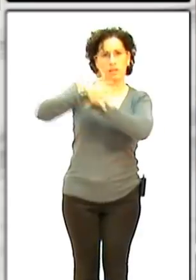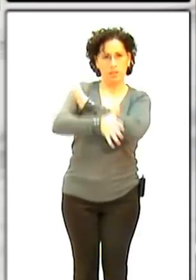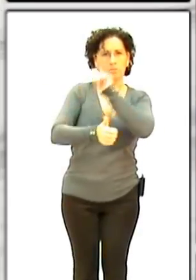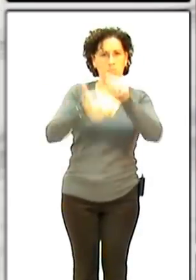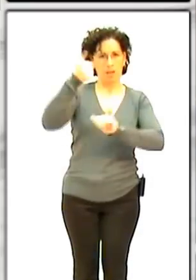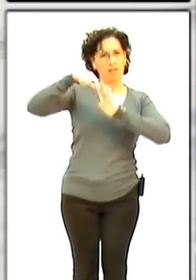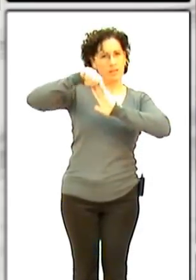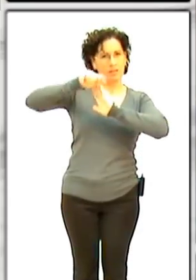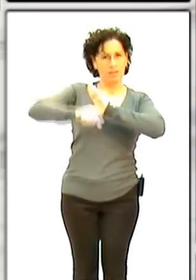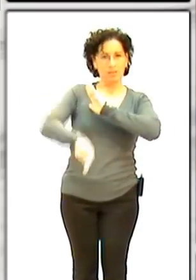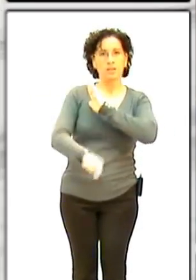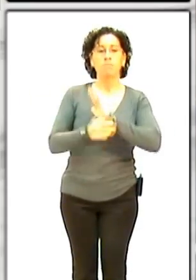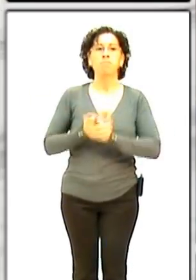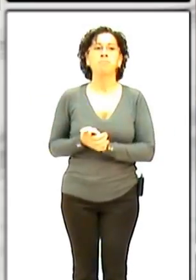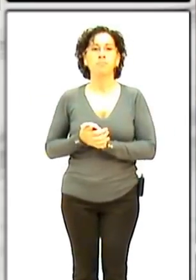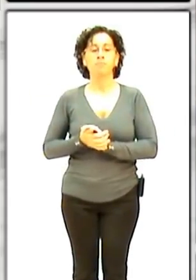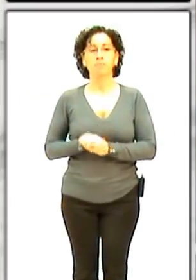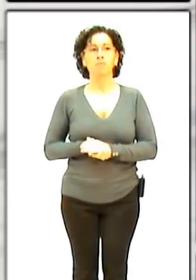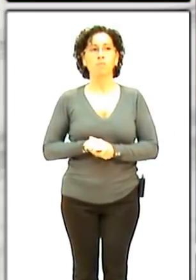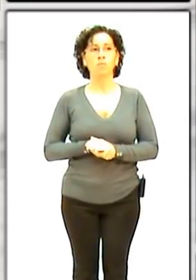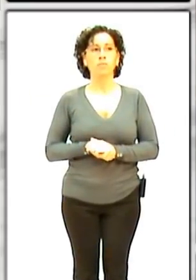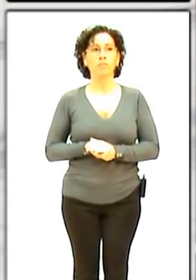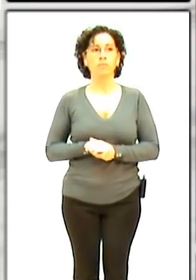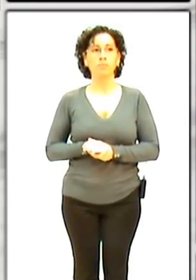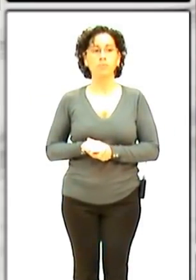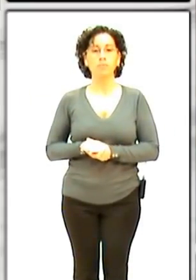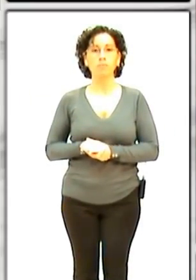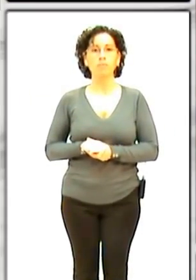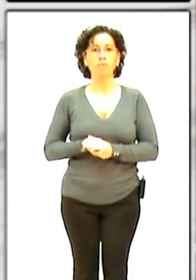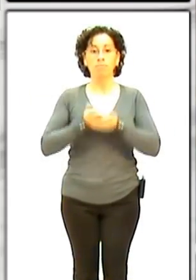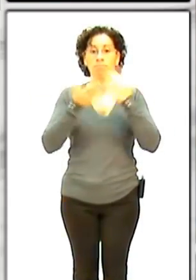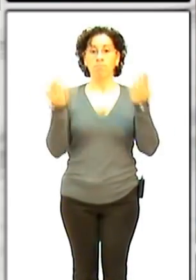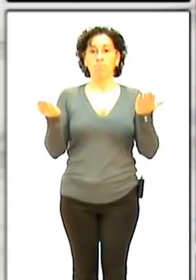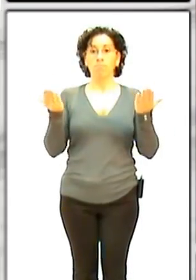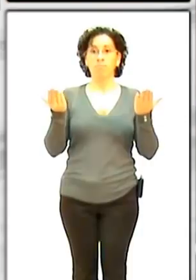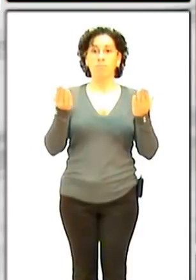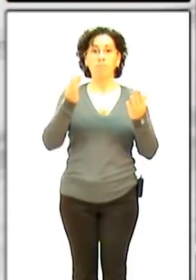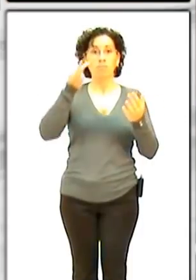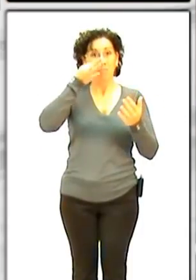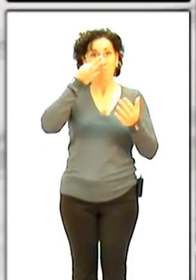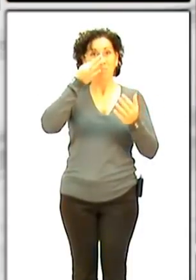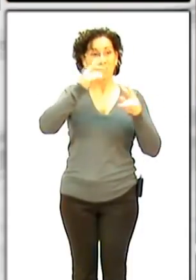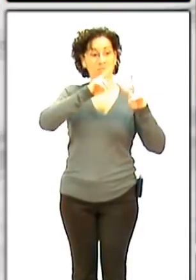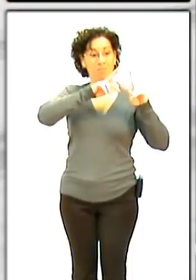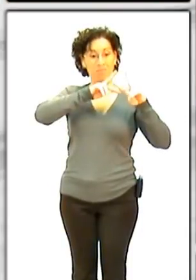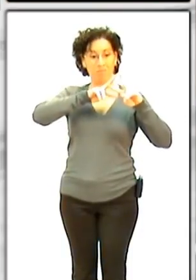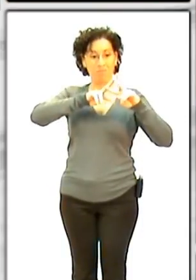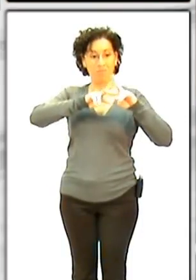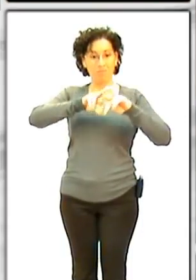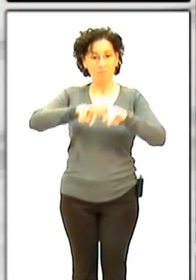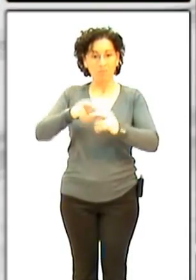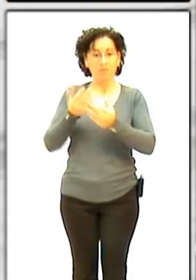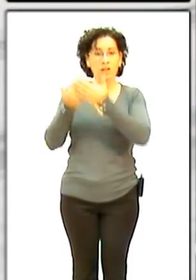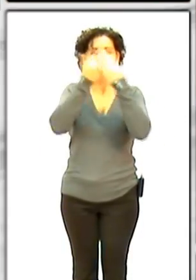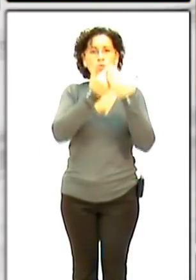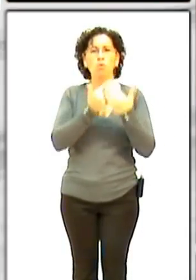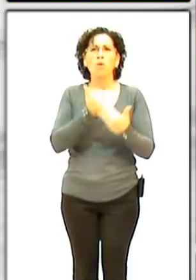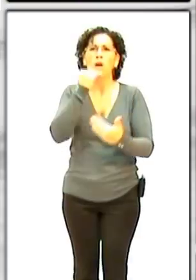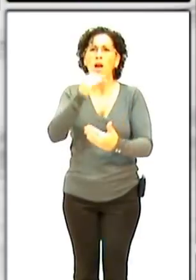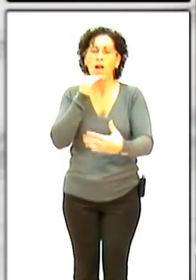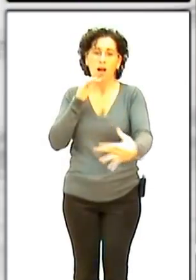ella. Y bueno, esta aplicación, este estudio nunca ha tenido relación alguna con